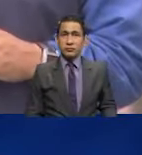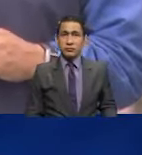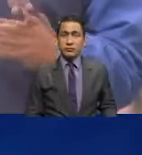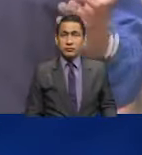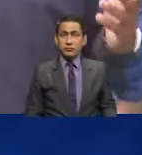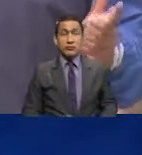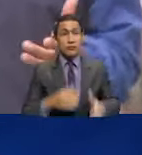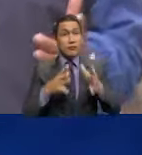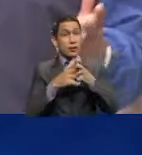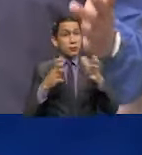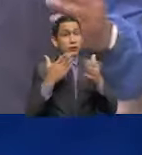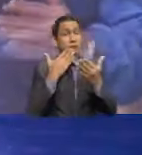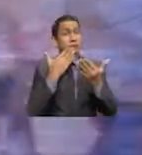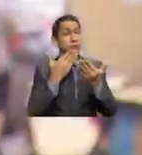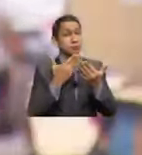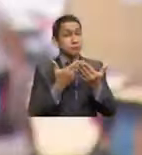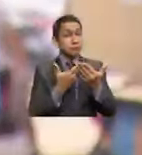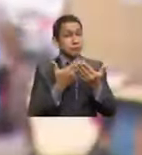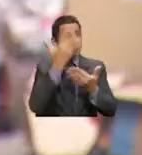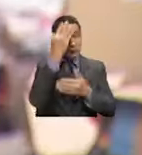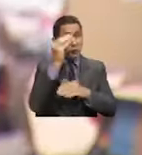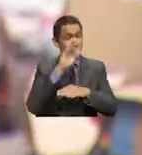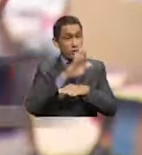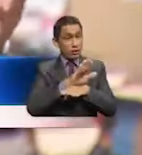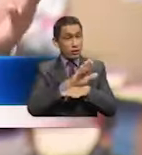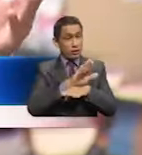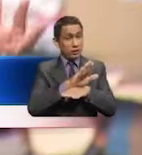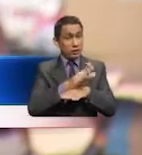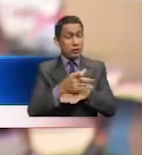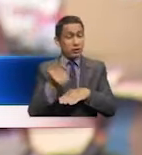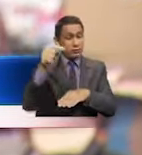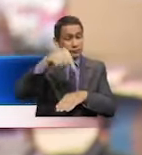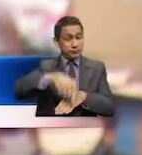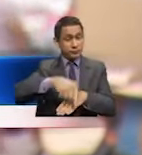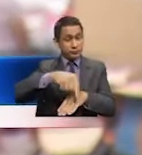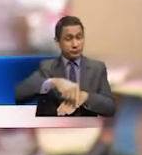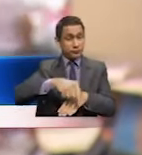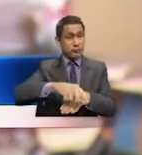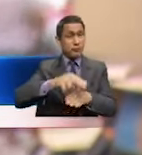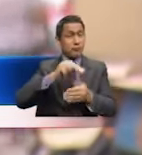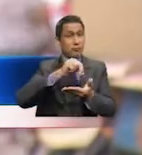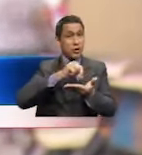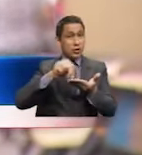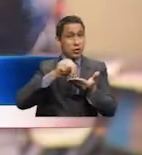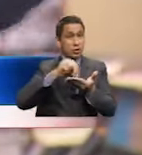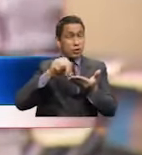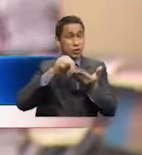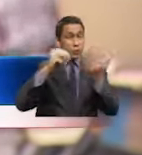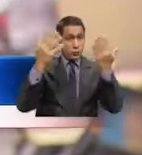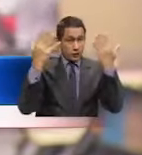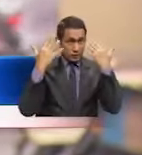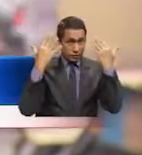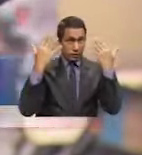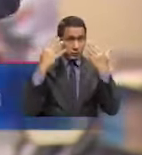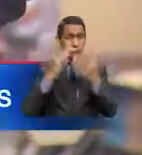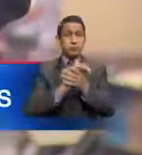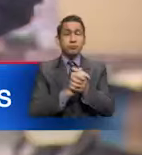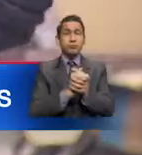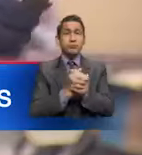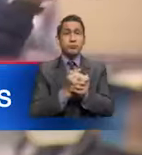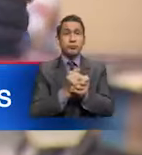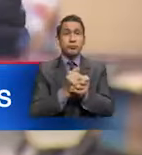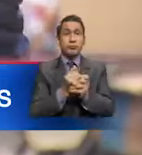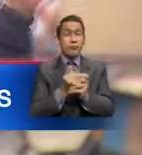Gracias, compañeros, amigos televidentes. Muy buenas tardes. Estamos ahora aquí en el sector de la Marta de Roldós. Precisamente aquí está